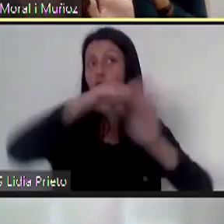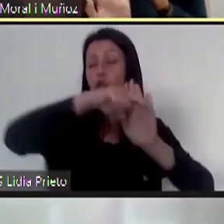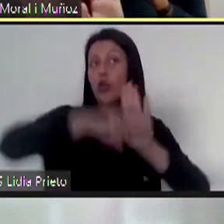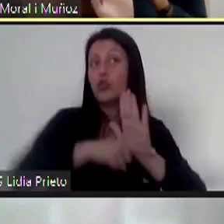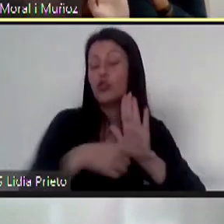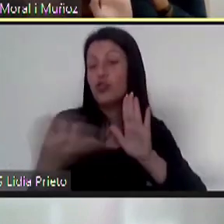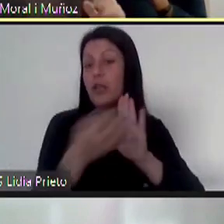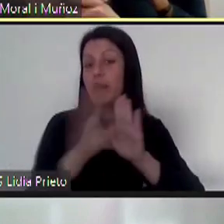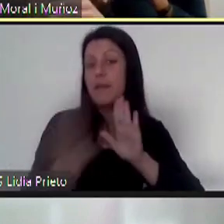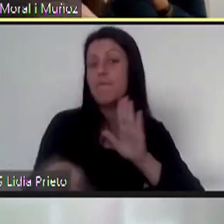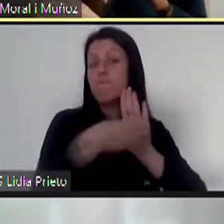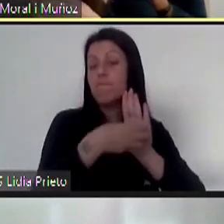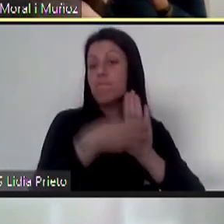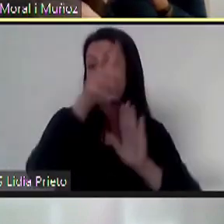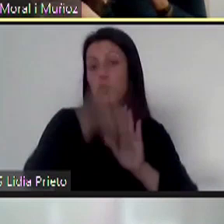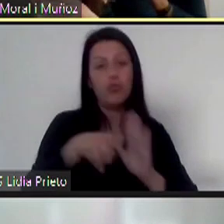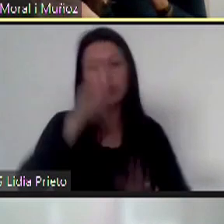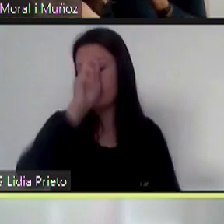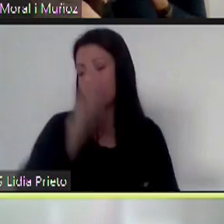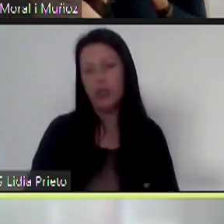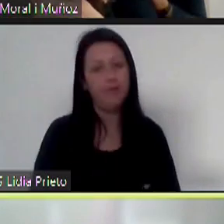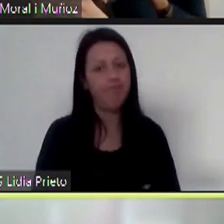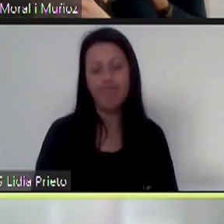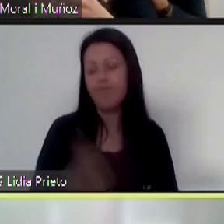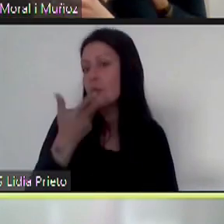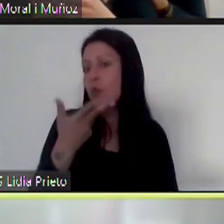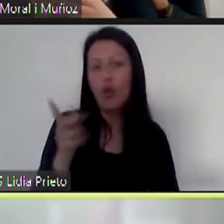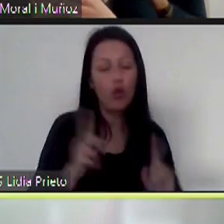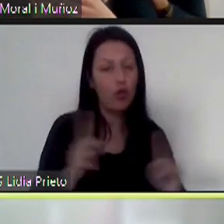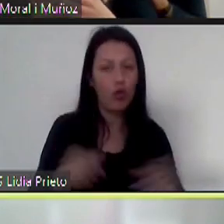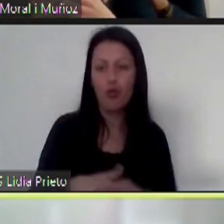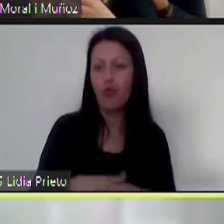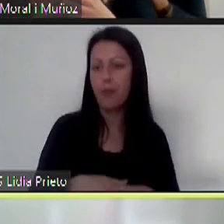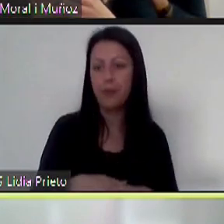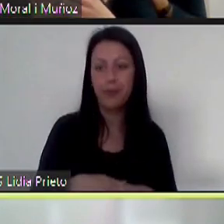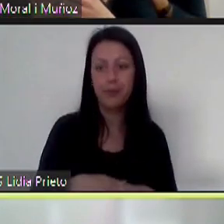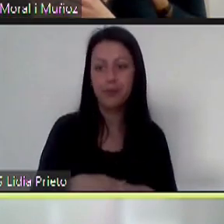decir? No lo sé, no lo sé. Yo tampoco también desconozco esto.